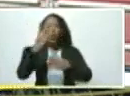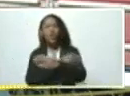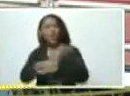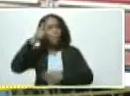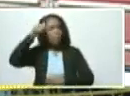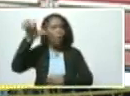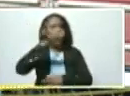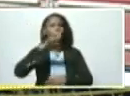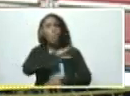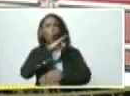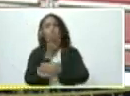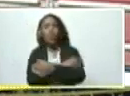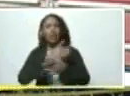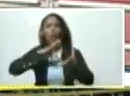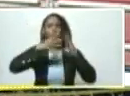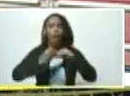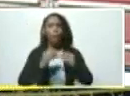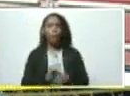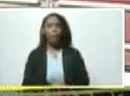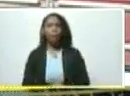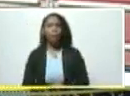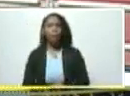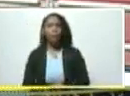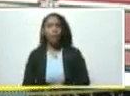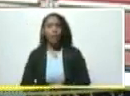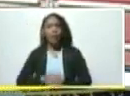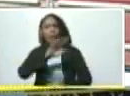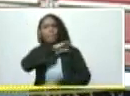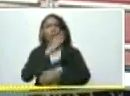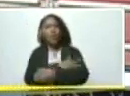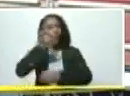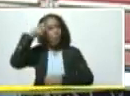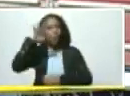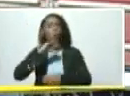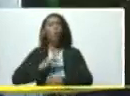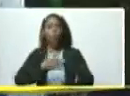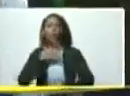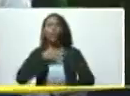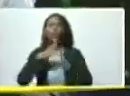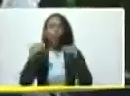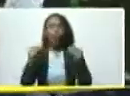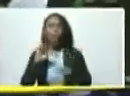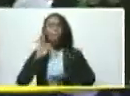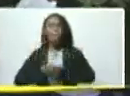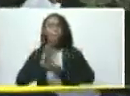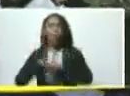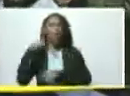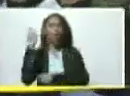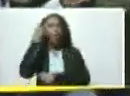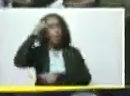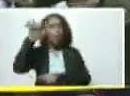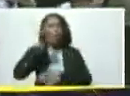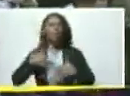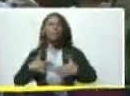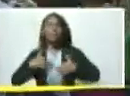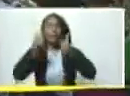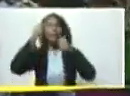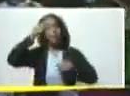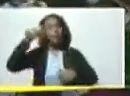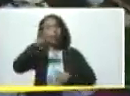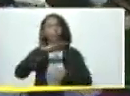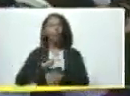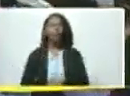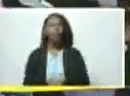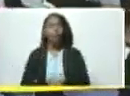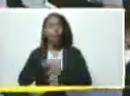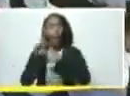pueblo, el poder de los CLAP. Y el poder del pueblo lo puede todo. Porque solo el pueblo salva al